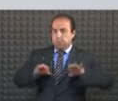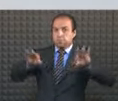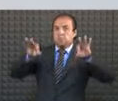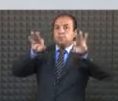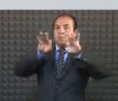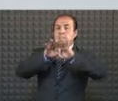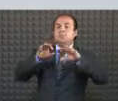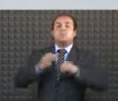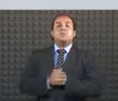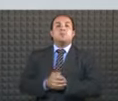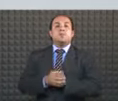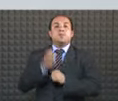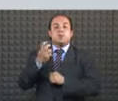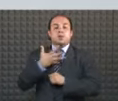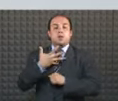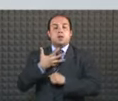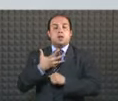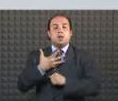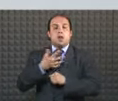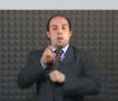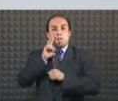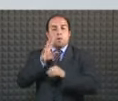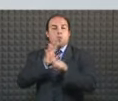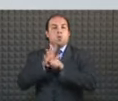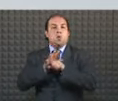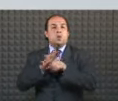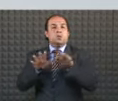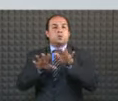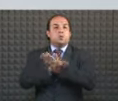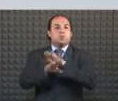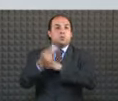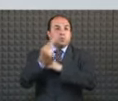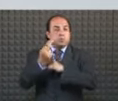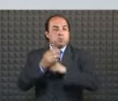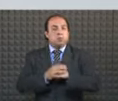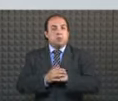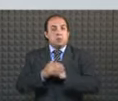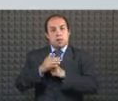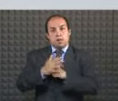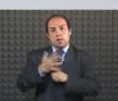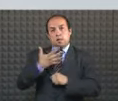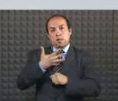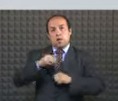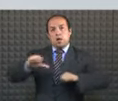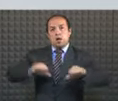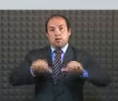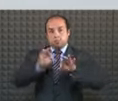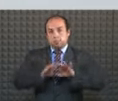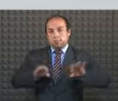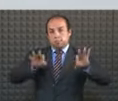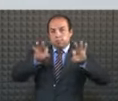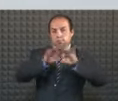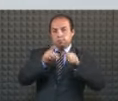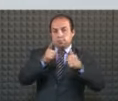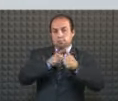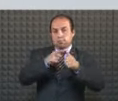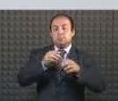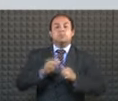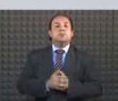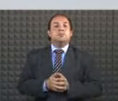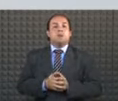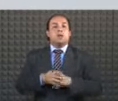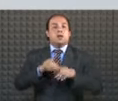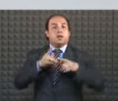a considerar ya, y se harán las modificaciones pertinentes para considerarla una actividad esencial que se